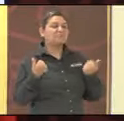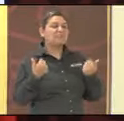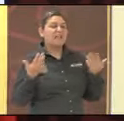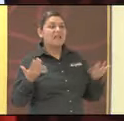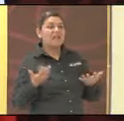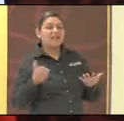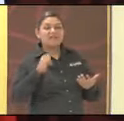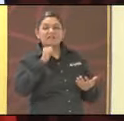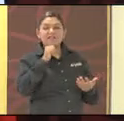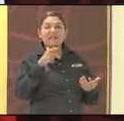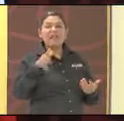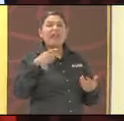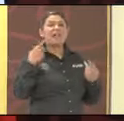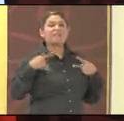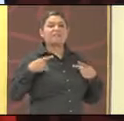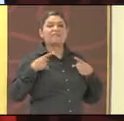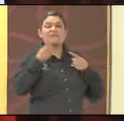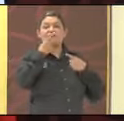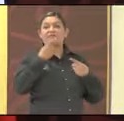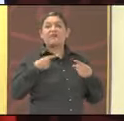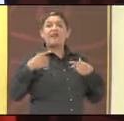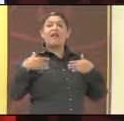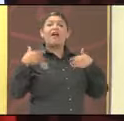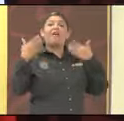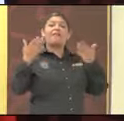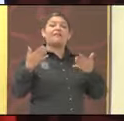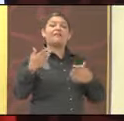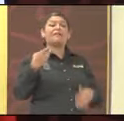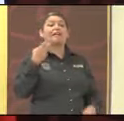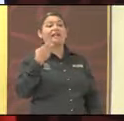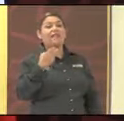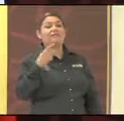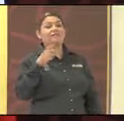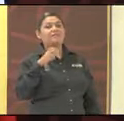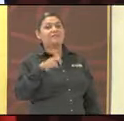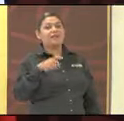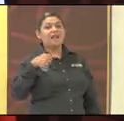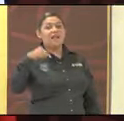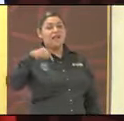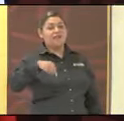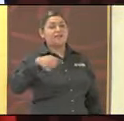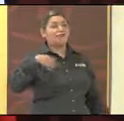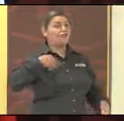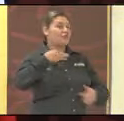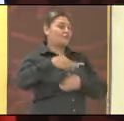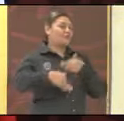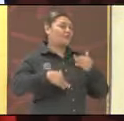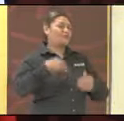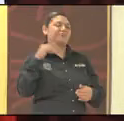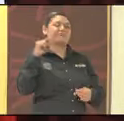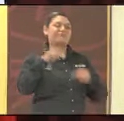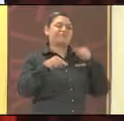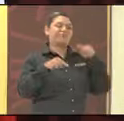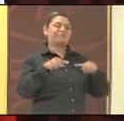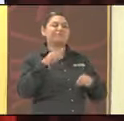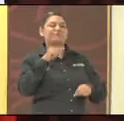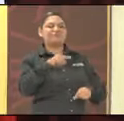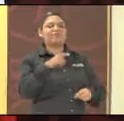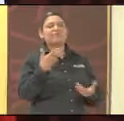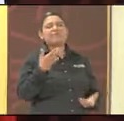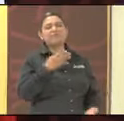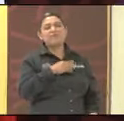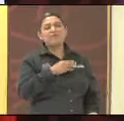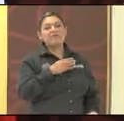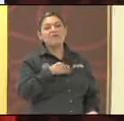La gente lo dice allá afuera, pero eso sí, ahorita todo lo que hacemos lo están criticando, pero bueno.